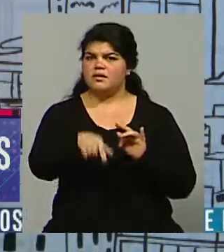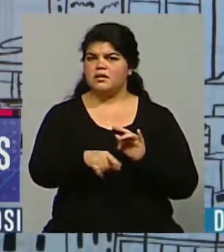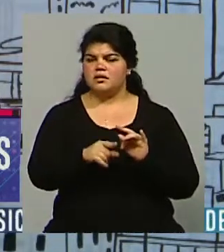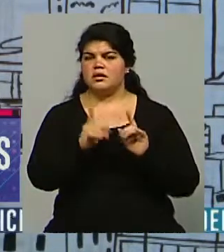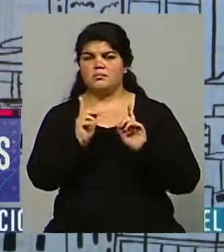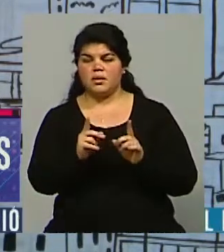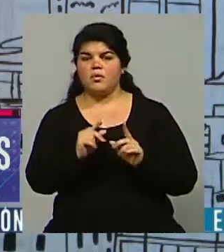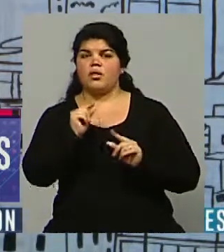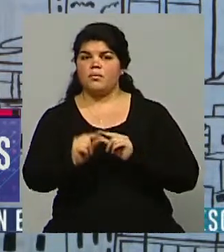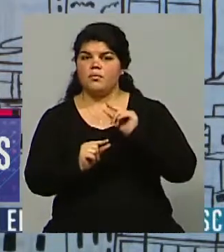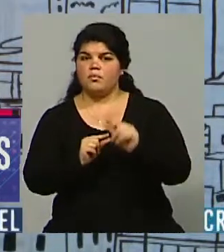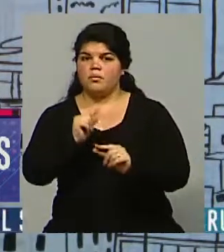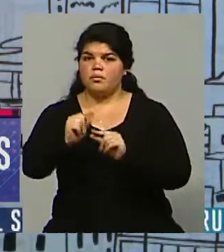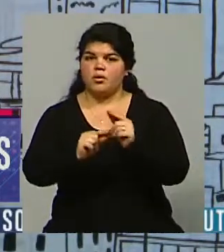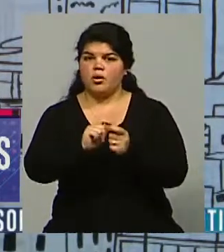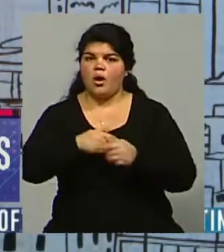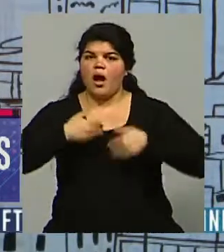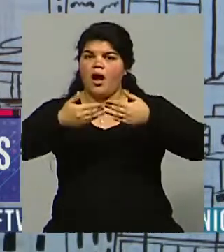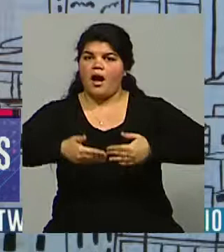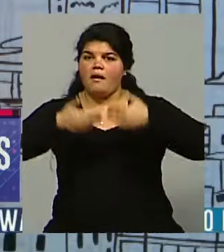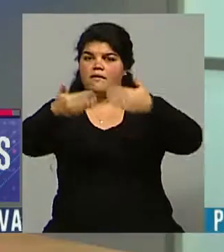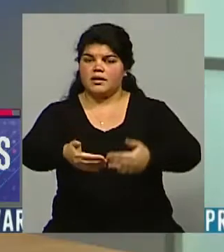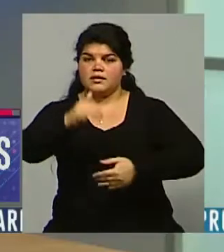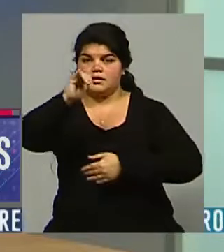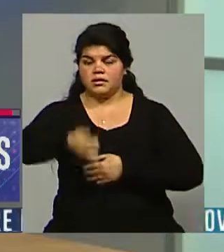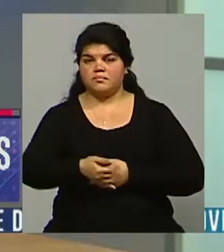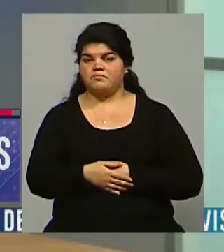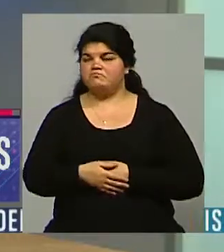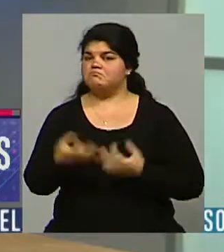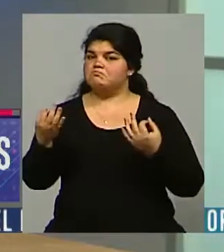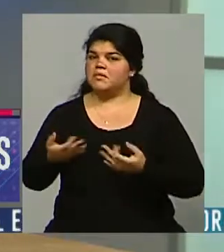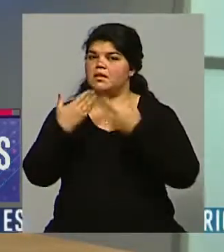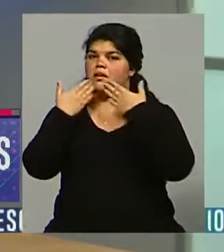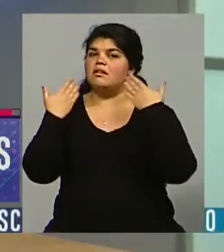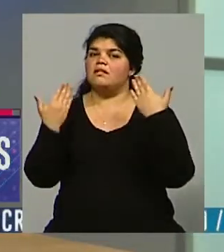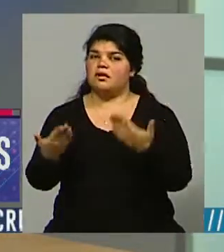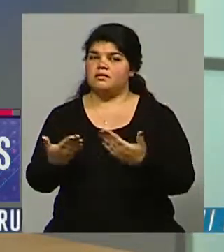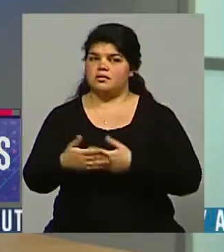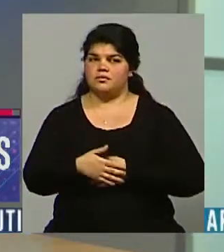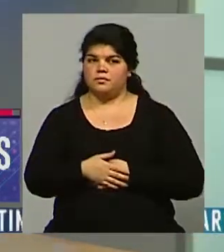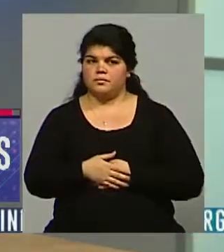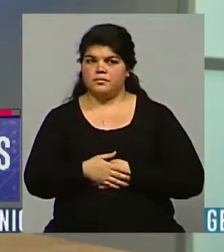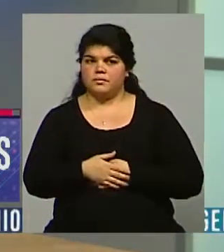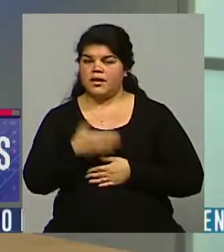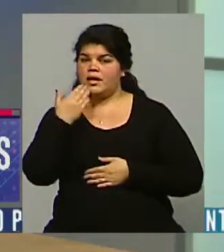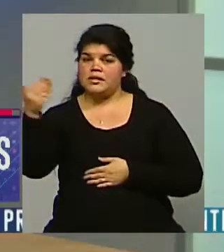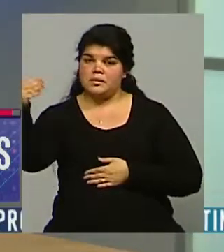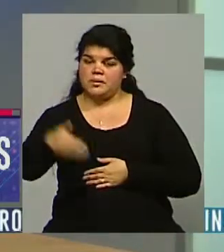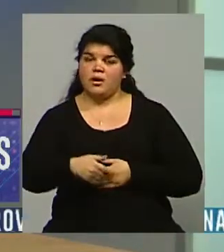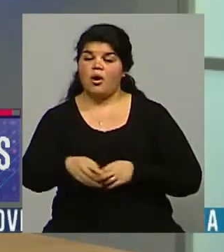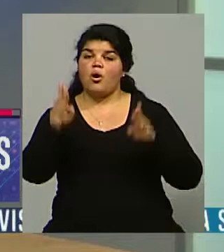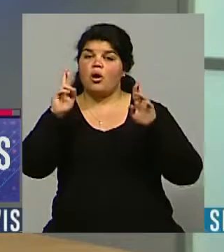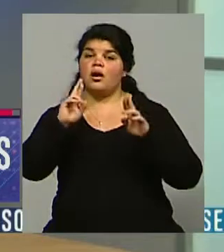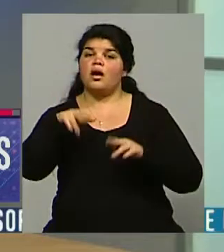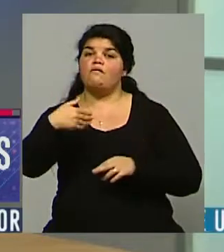se va a ir traduciendo en los mayores avances que se vayan logrando. Bueno, Karina, muchas gracias por venir a estar con nosotros. Esperemos que podamos hablar de este tema, pero